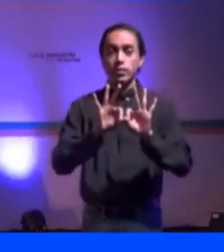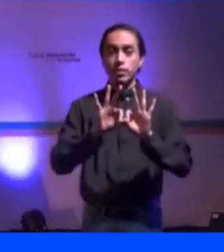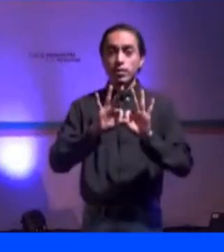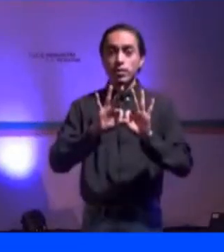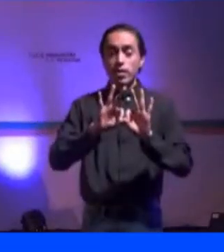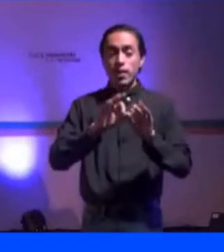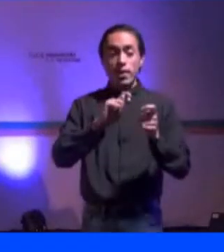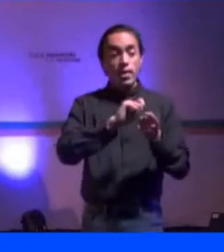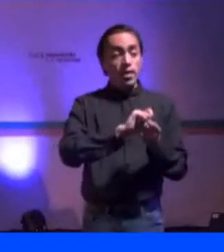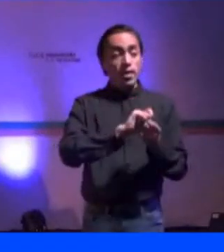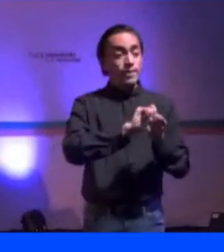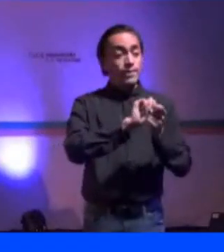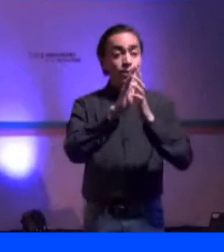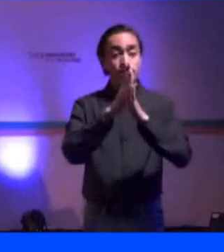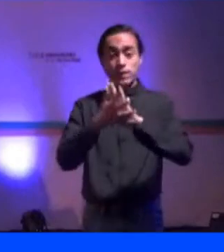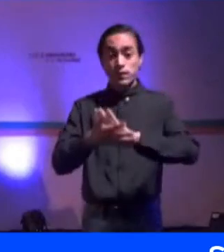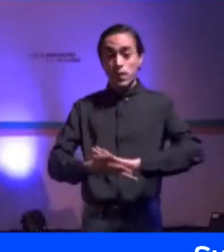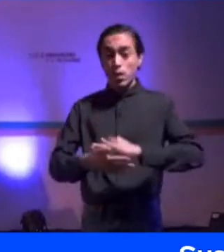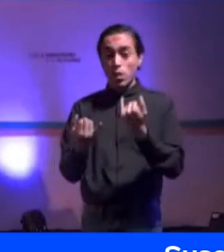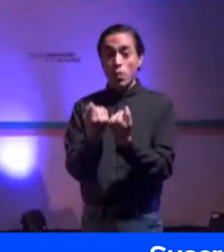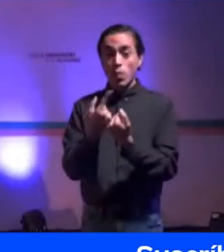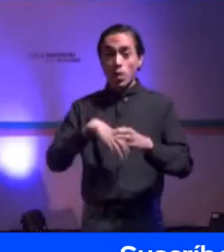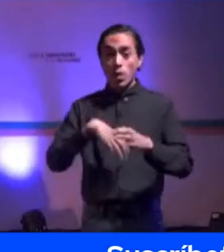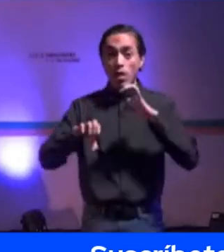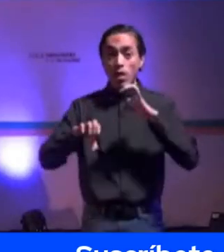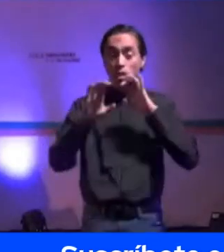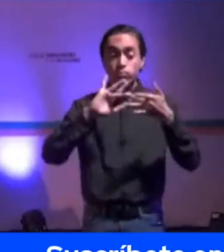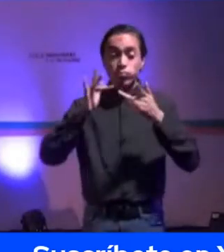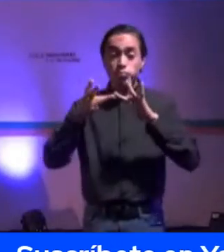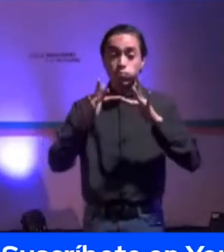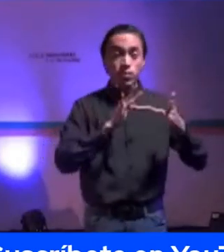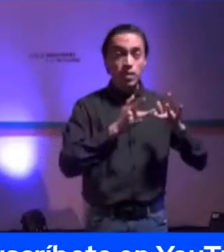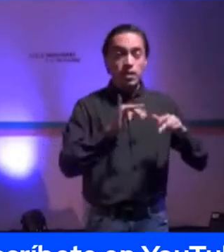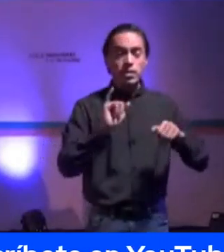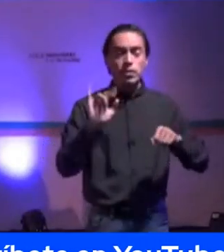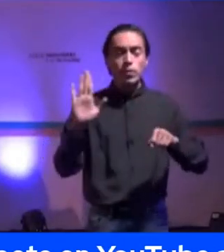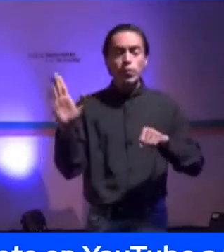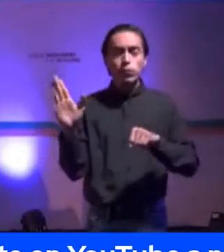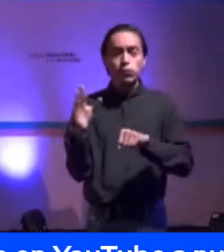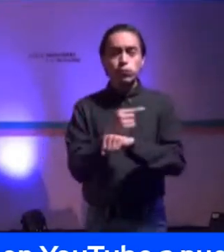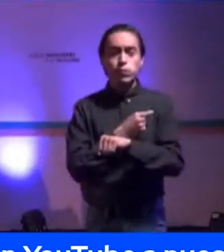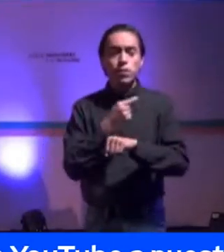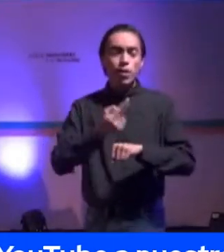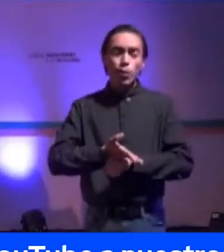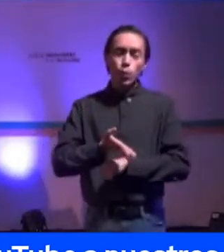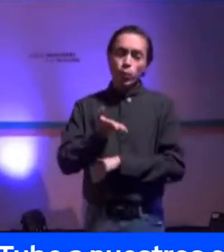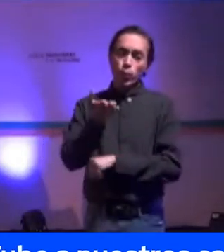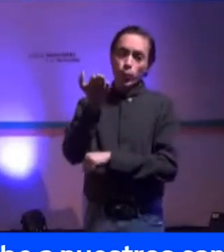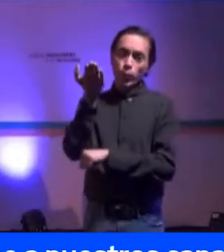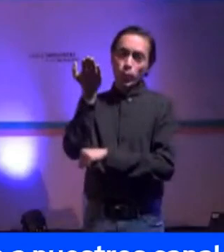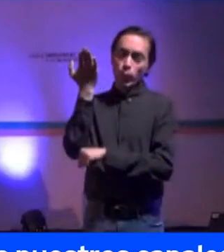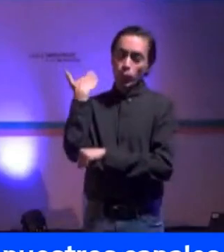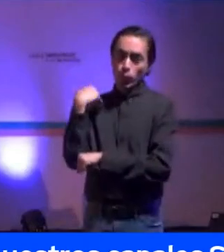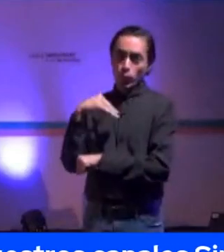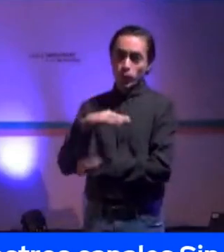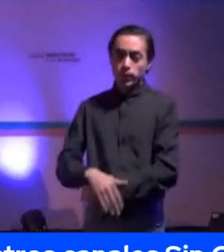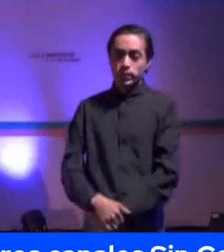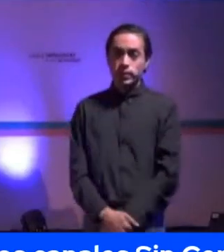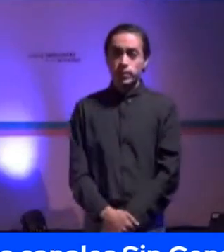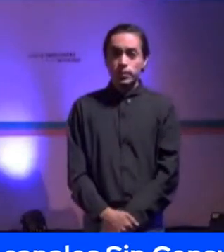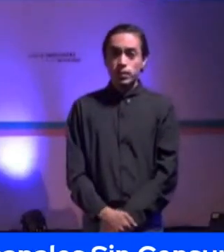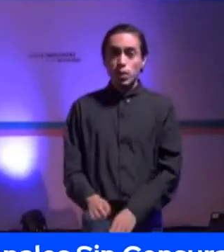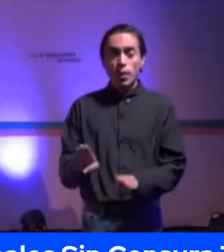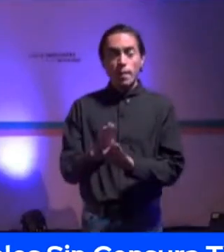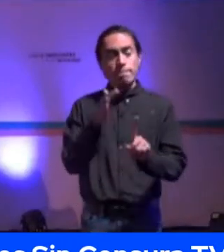la transformación también en los medios de comunicación, porque históricamente era